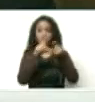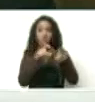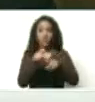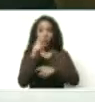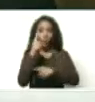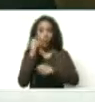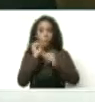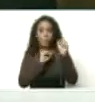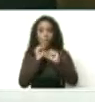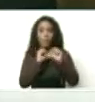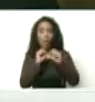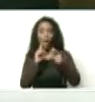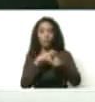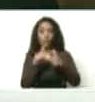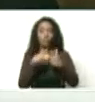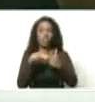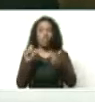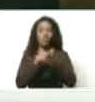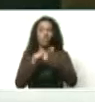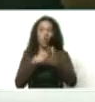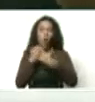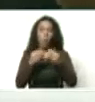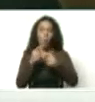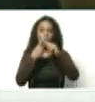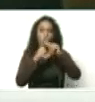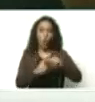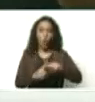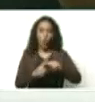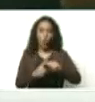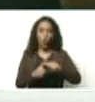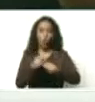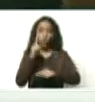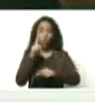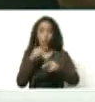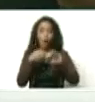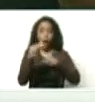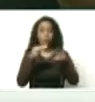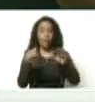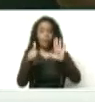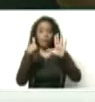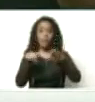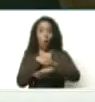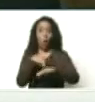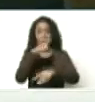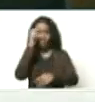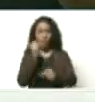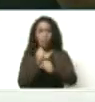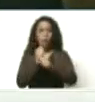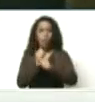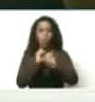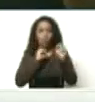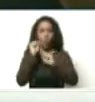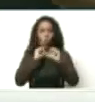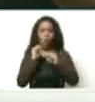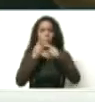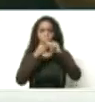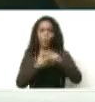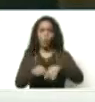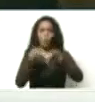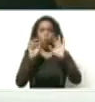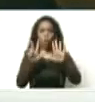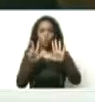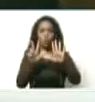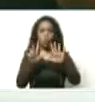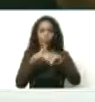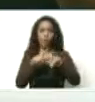máquina entonces de dónde sacas yo te saca la cuenta una hectárea se lleva seis horas de trabajo de un tractor si usted lo multiplica por ocho